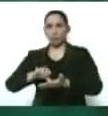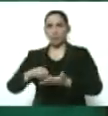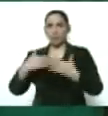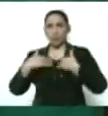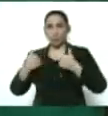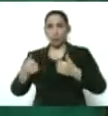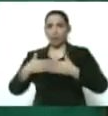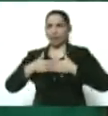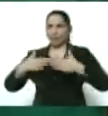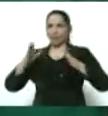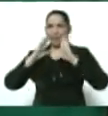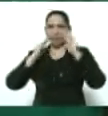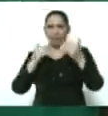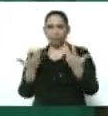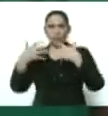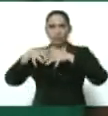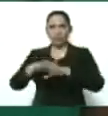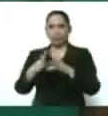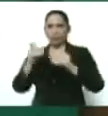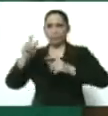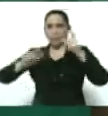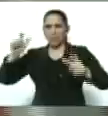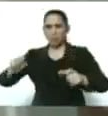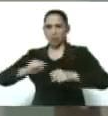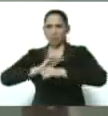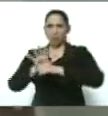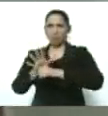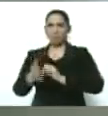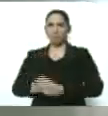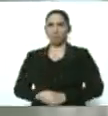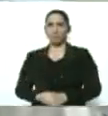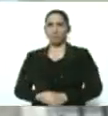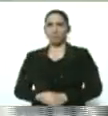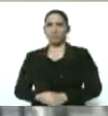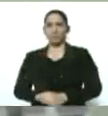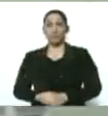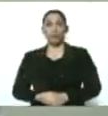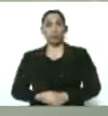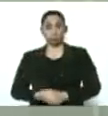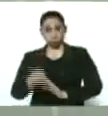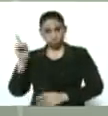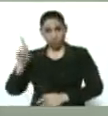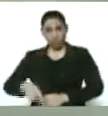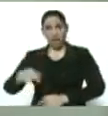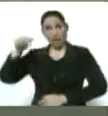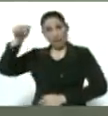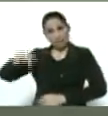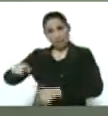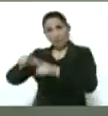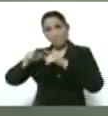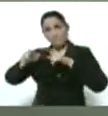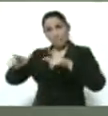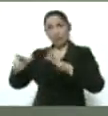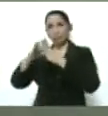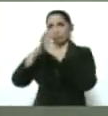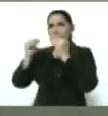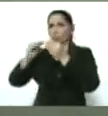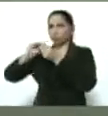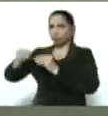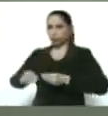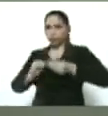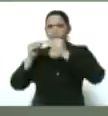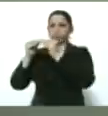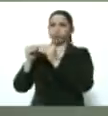a garantizar la atención integral a todos los pacientes COVID-19. Mi comandante, y aquí en estos espacios de toda la